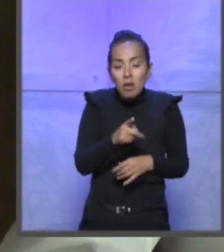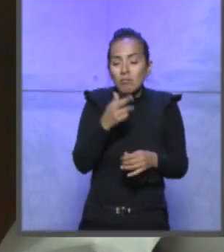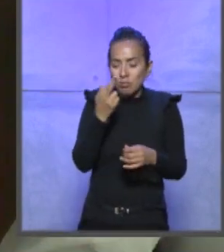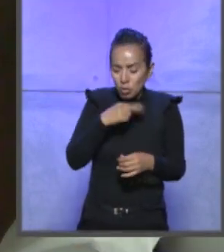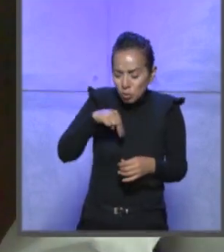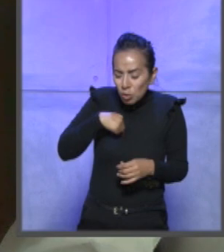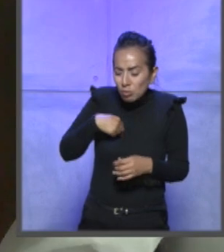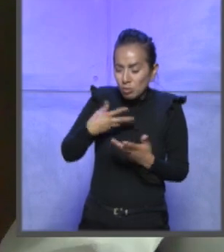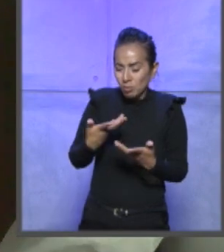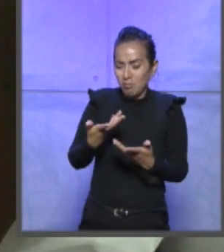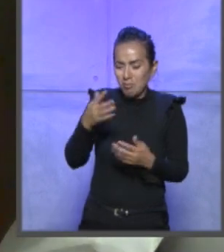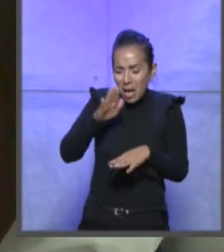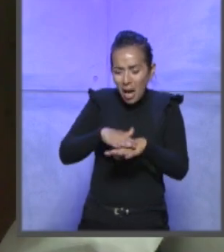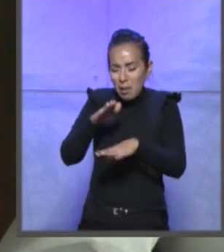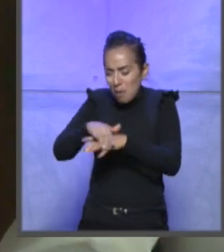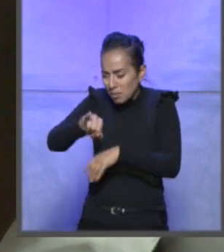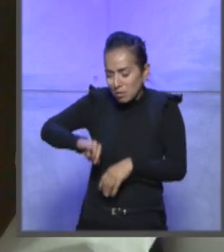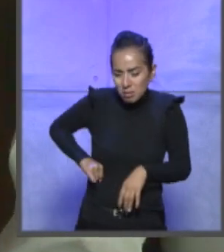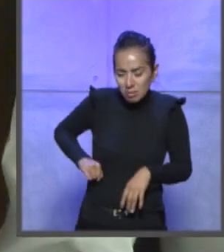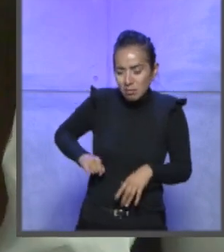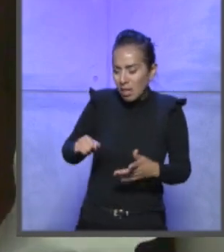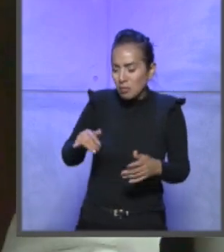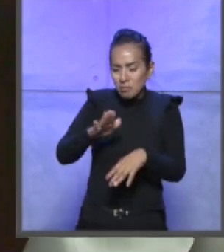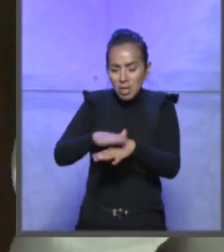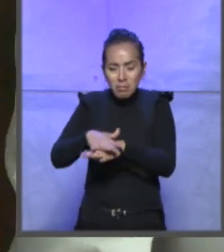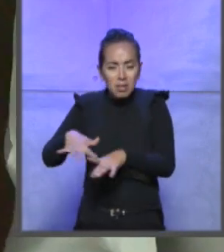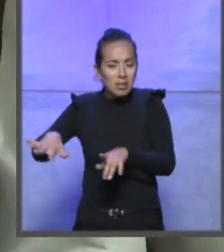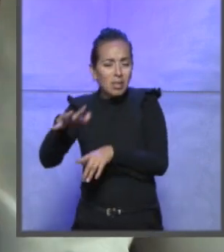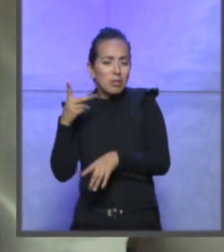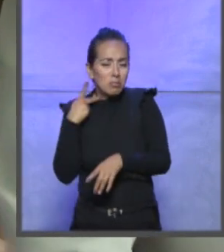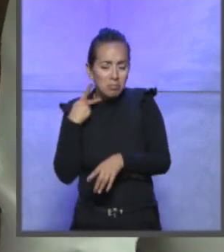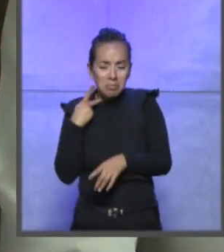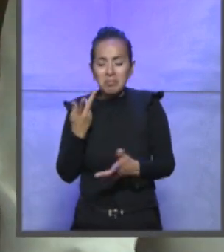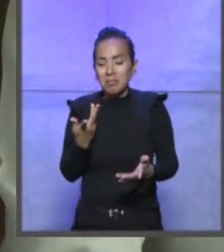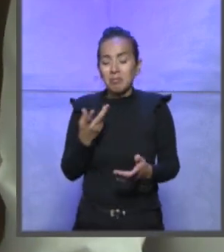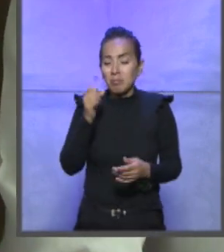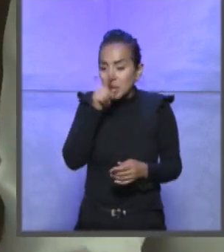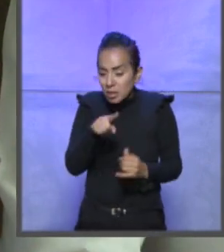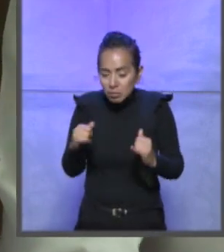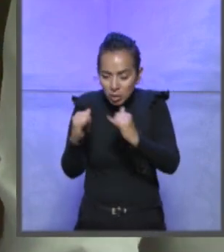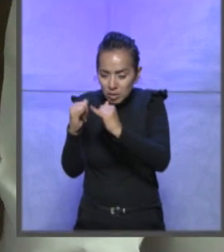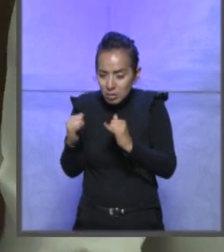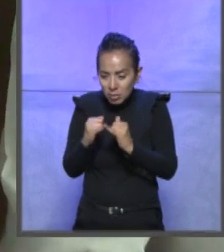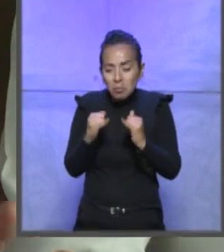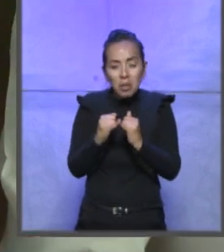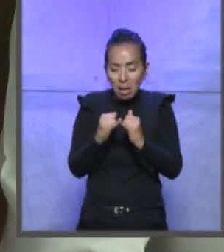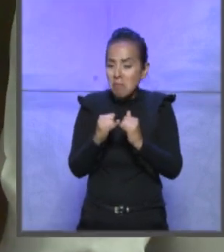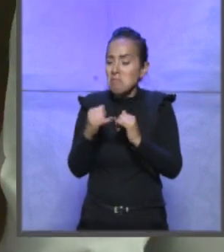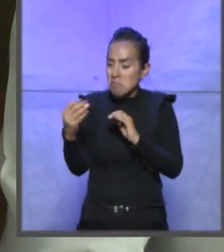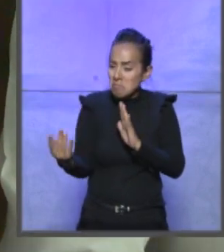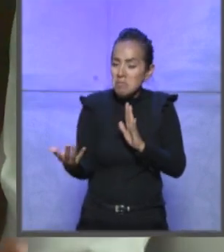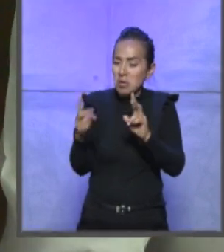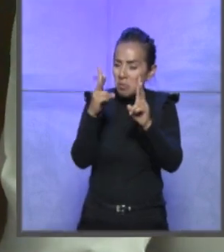invitarnos a nosotros los jóvenes a involucrarnos más en la vida política y también en las instituciones, involucrar más este